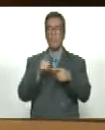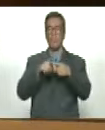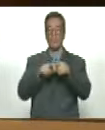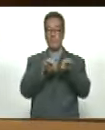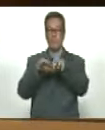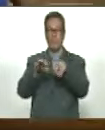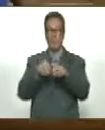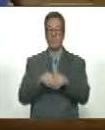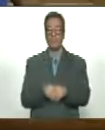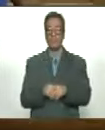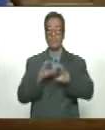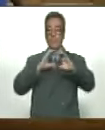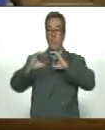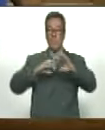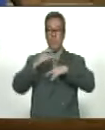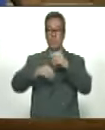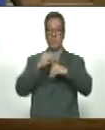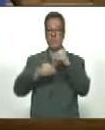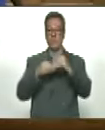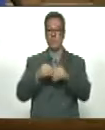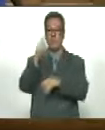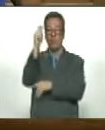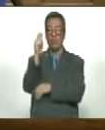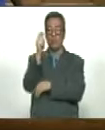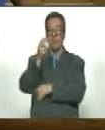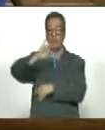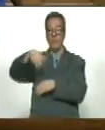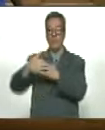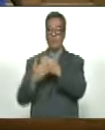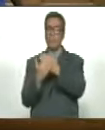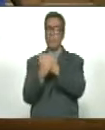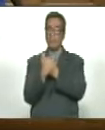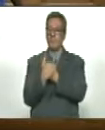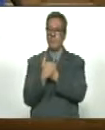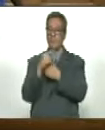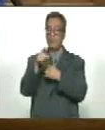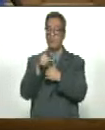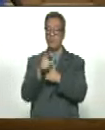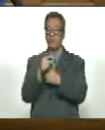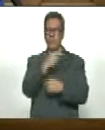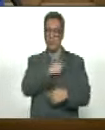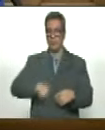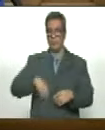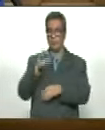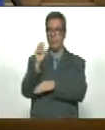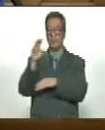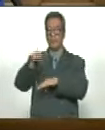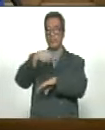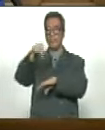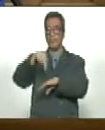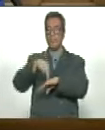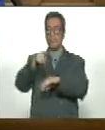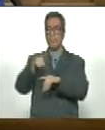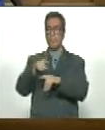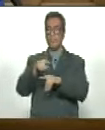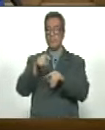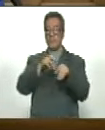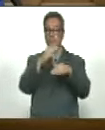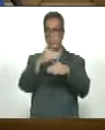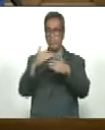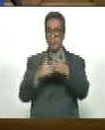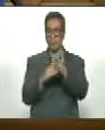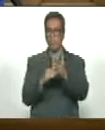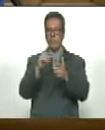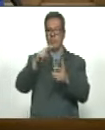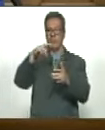ciudadana secretaria. Comunicación dirigida al diputado Jorge Rodríguez Gómez, presidente de la Asamblea Nacional, suscrita por el